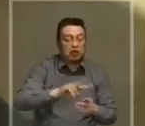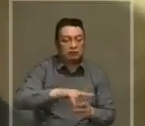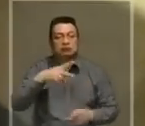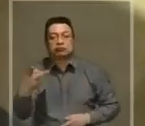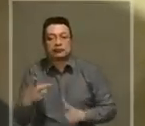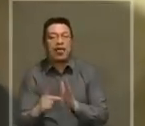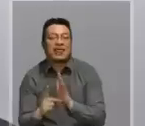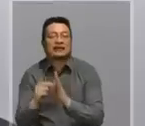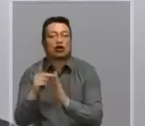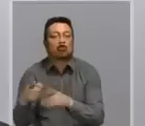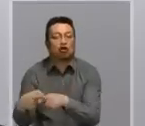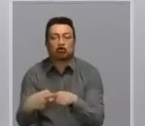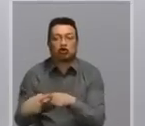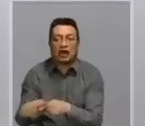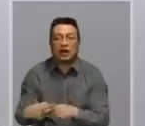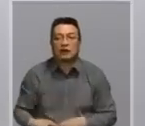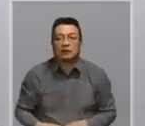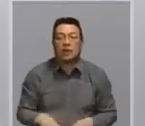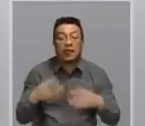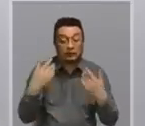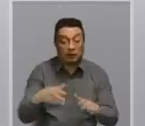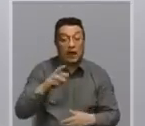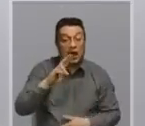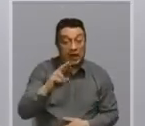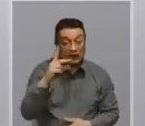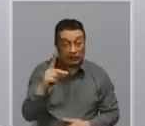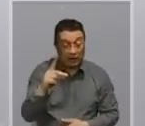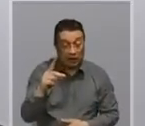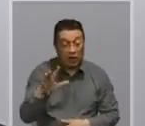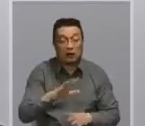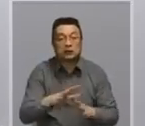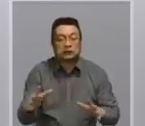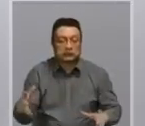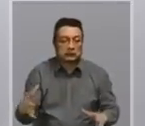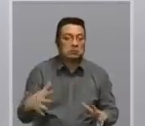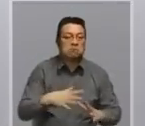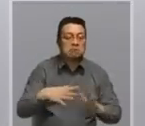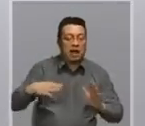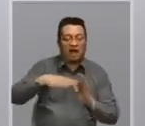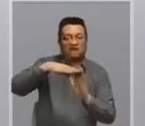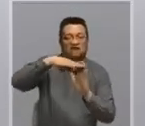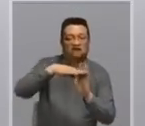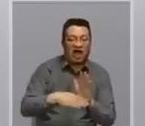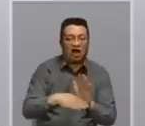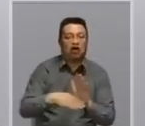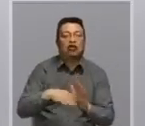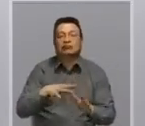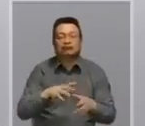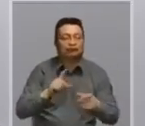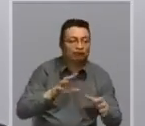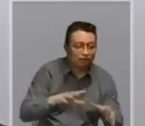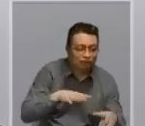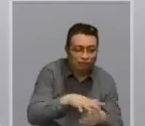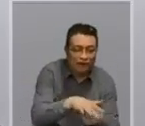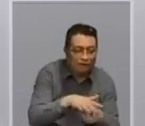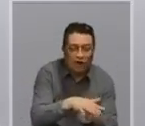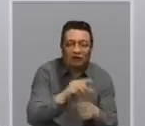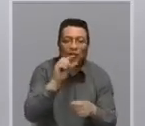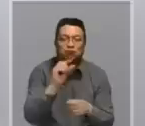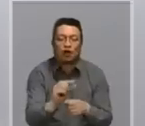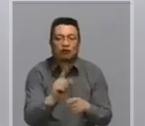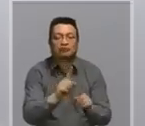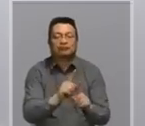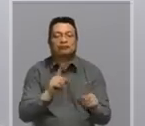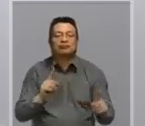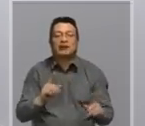Social. Deja a Revolución Democrática en la más baja de las influencias al estar lejos de